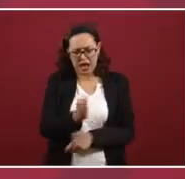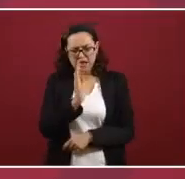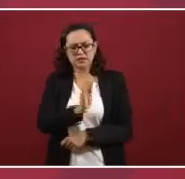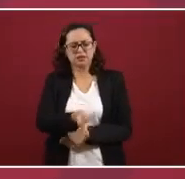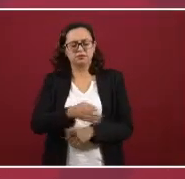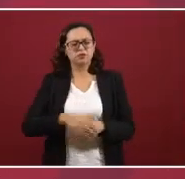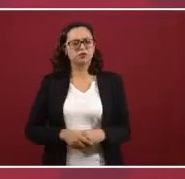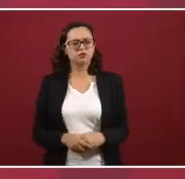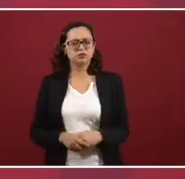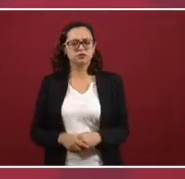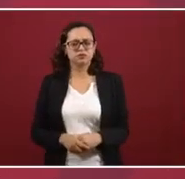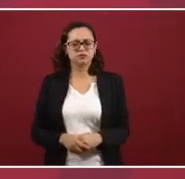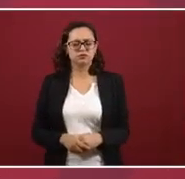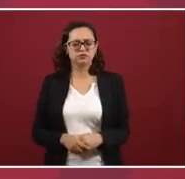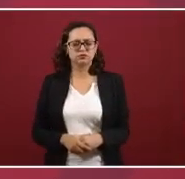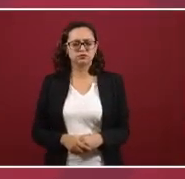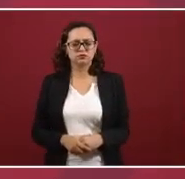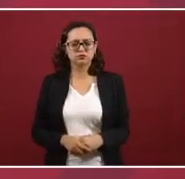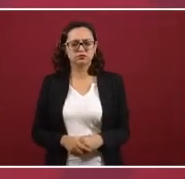Y